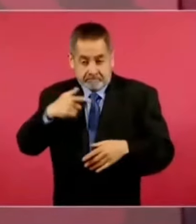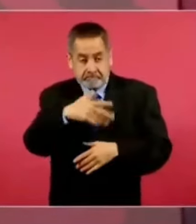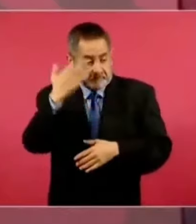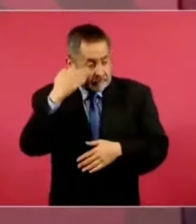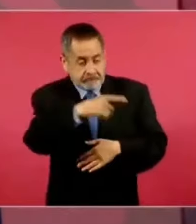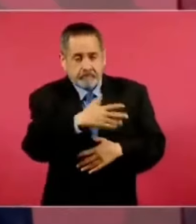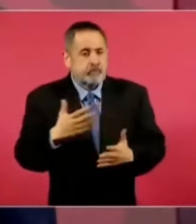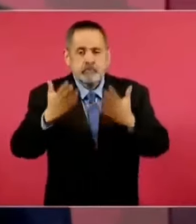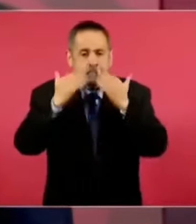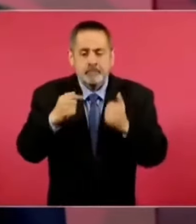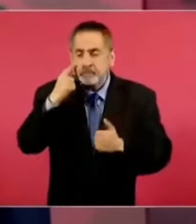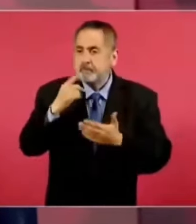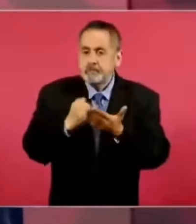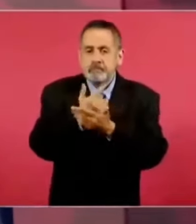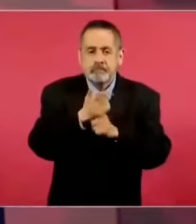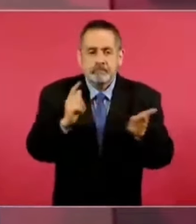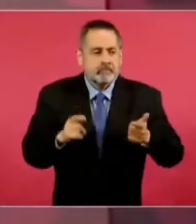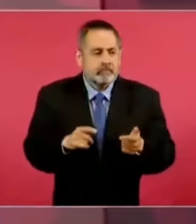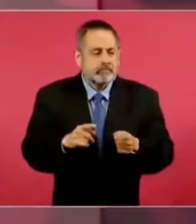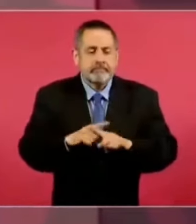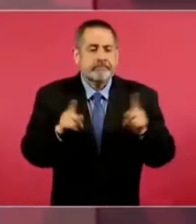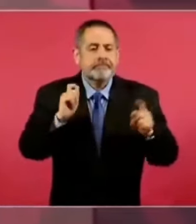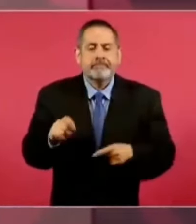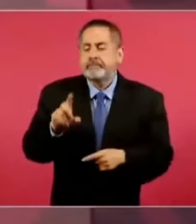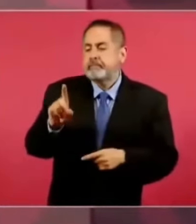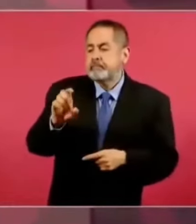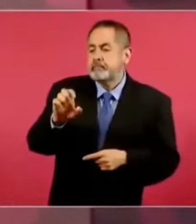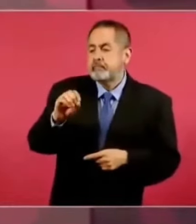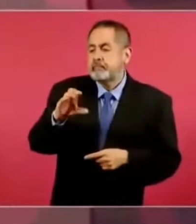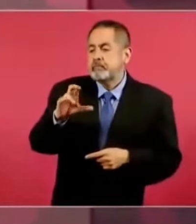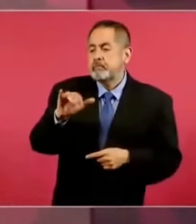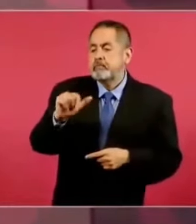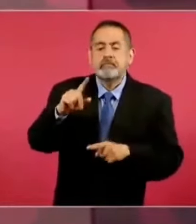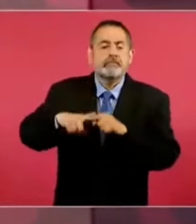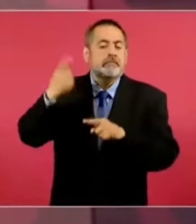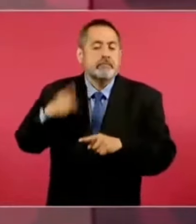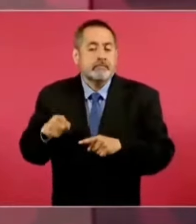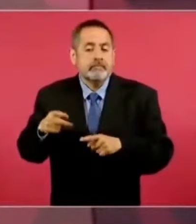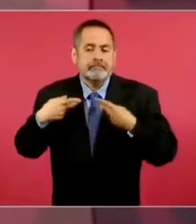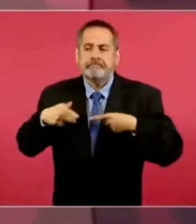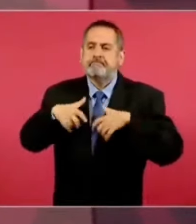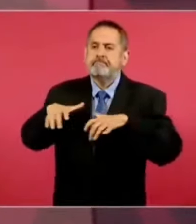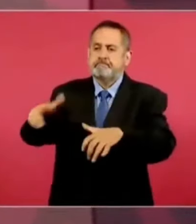la democracia es el gobierno del pueblo y para el pueblo.